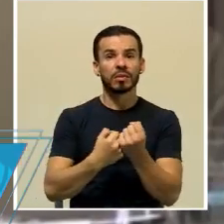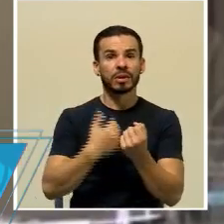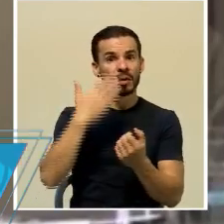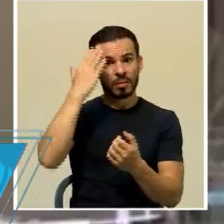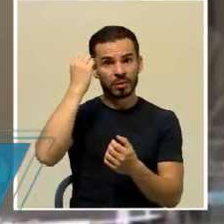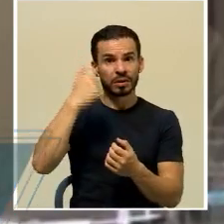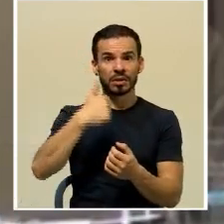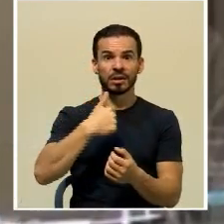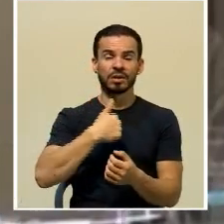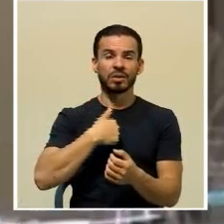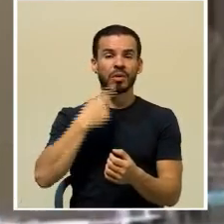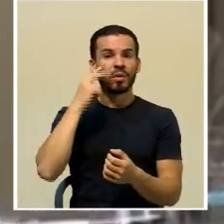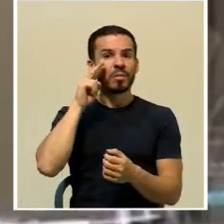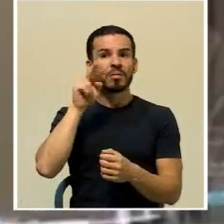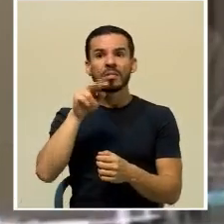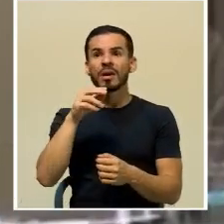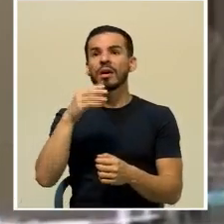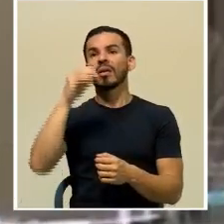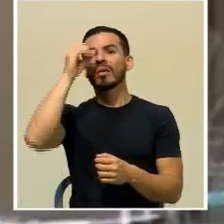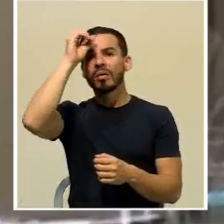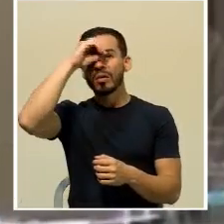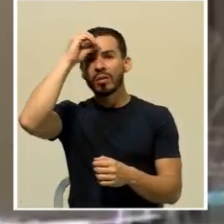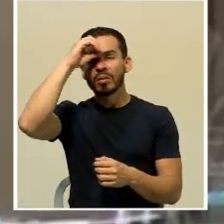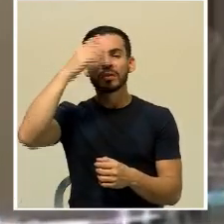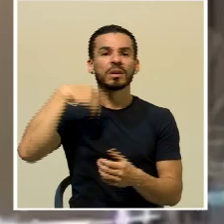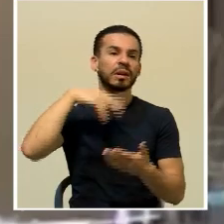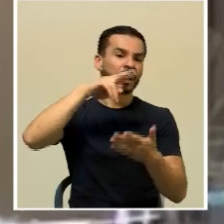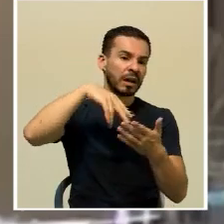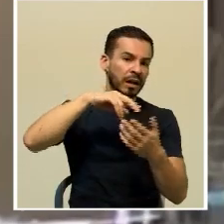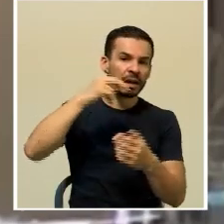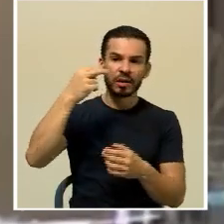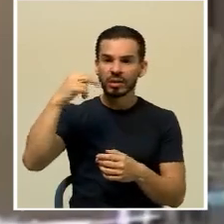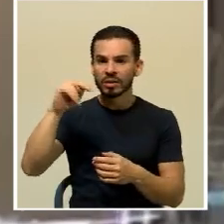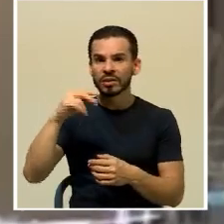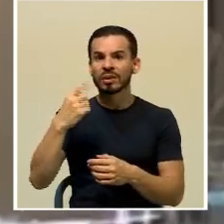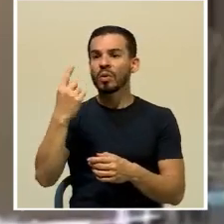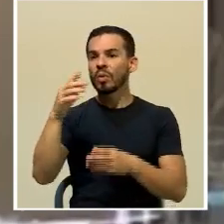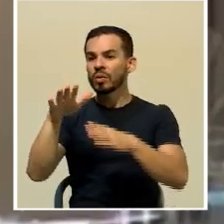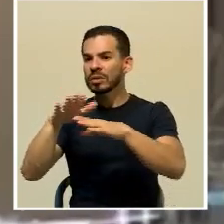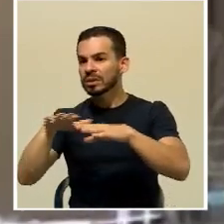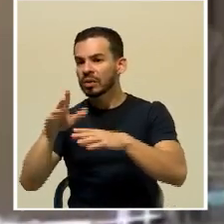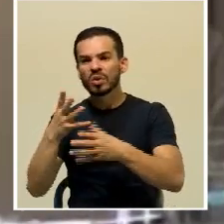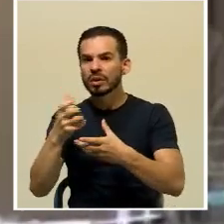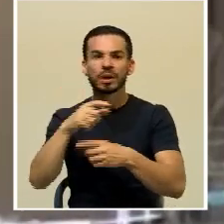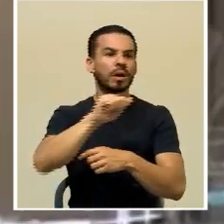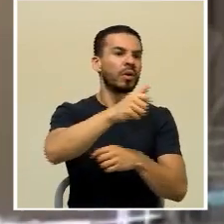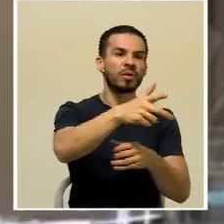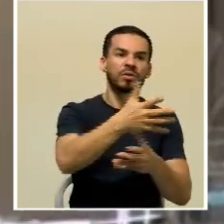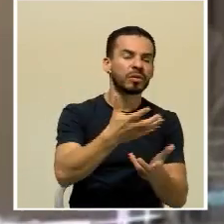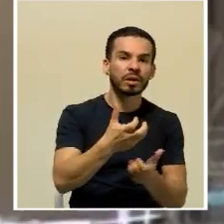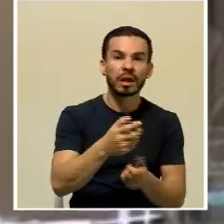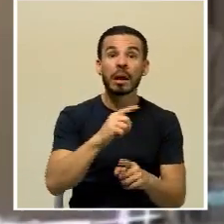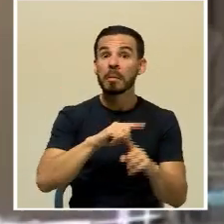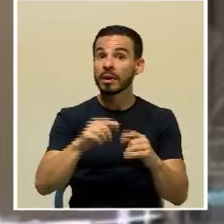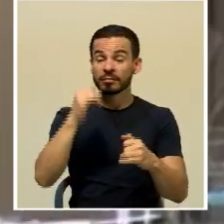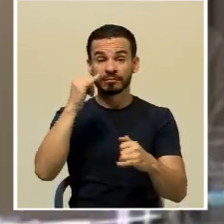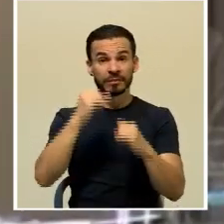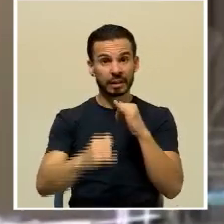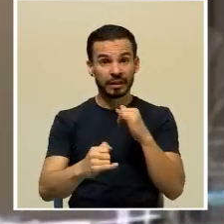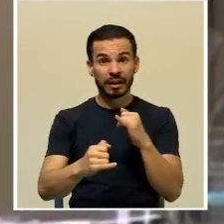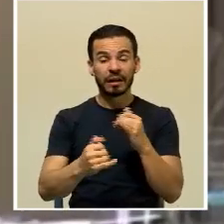Porque yo veo los comentarios, leo las noticias, entonces un sector no quiere, el otro no quiere, pero al